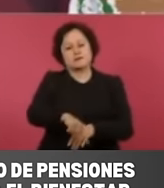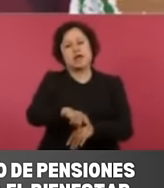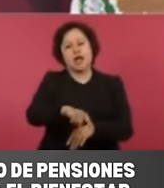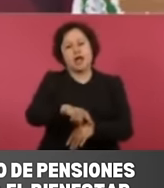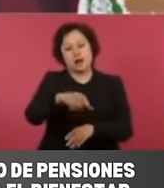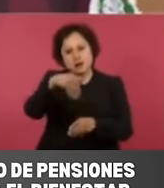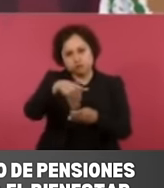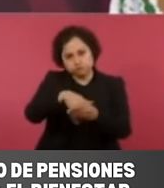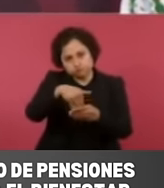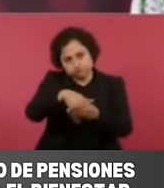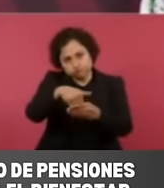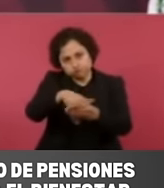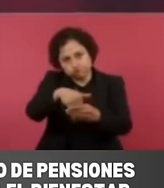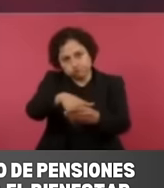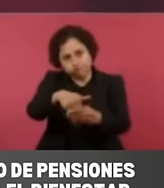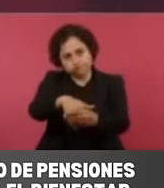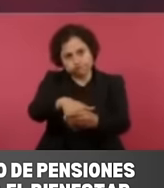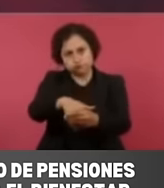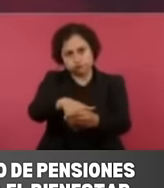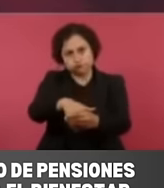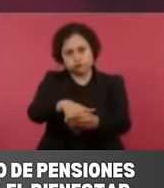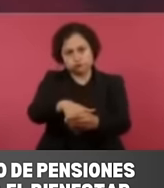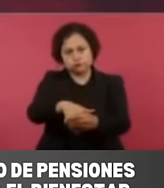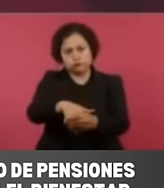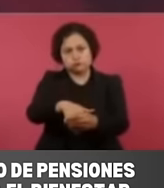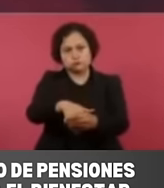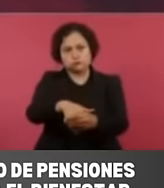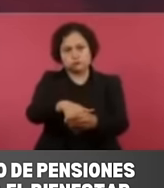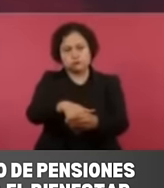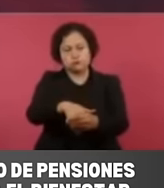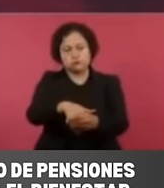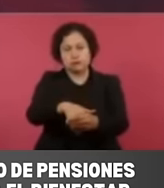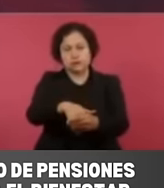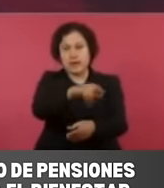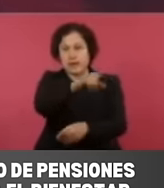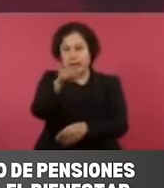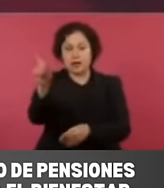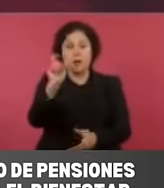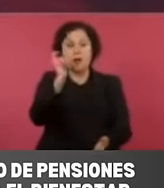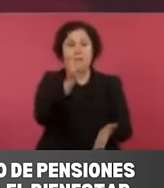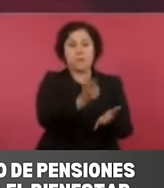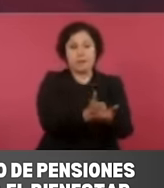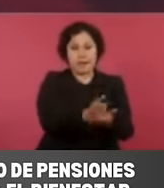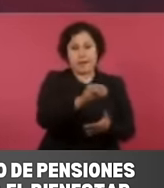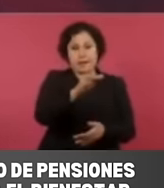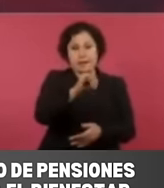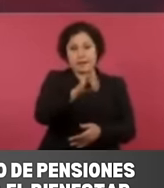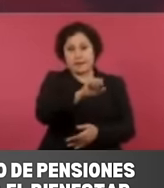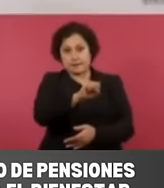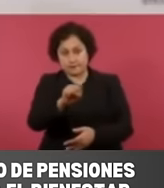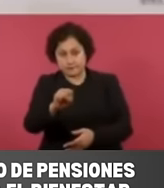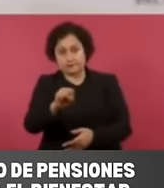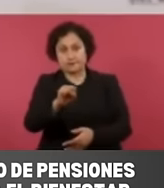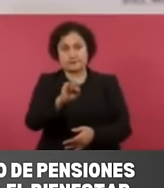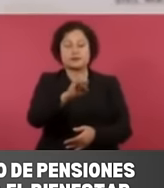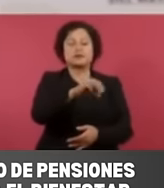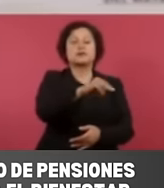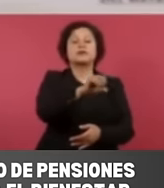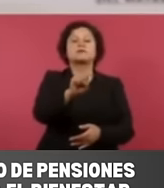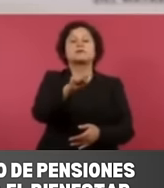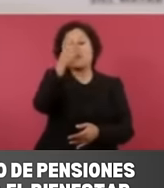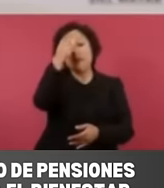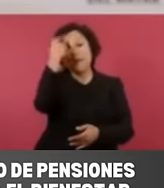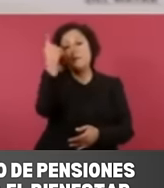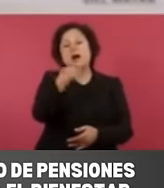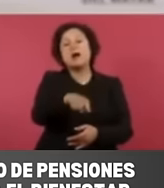pagadas al seguro para las jubilaciones, con el propósito